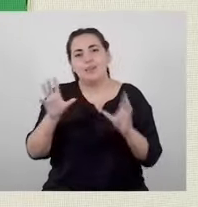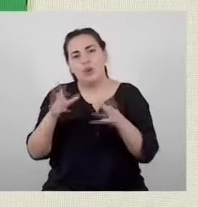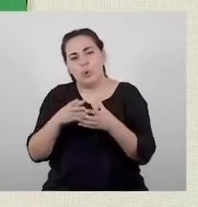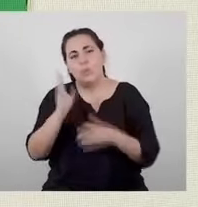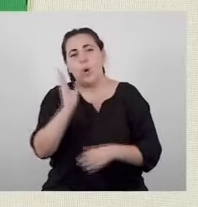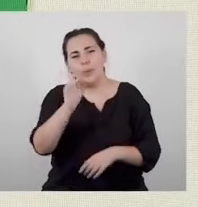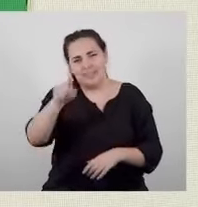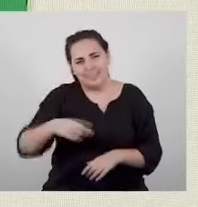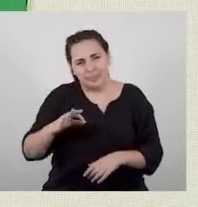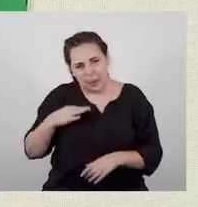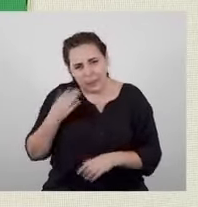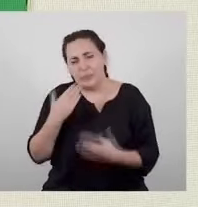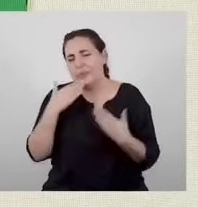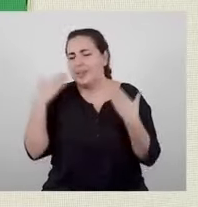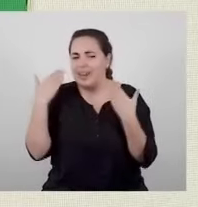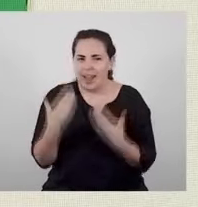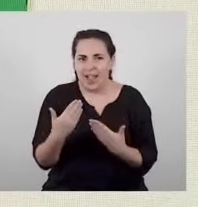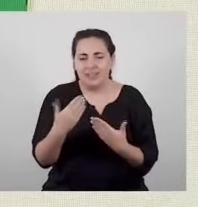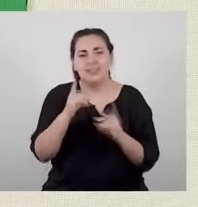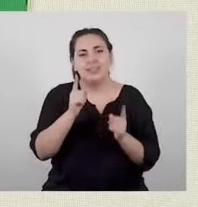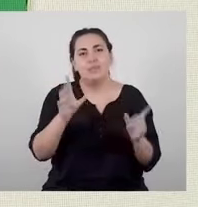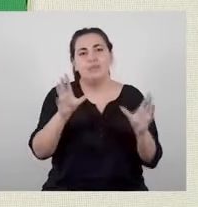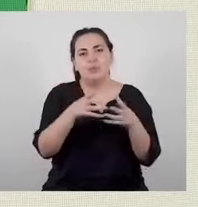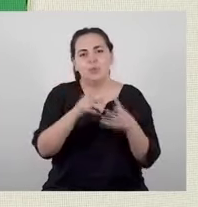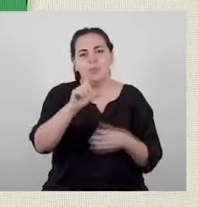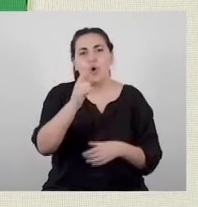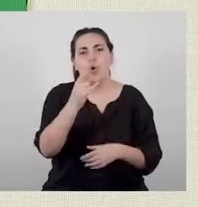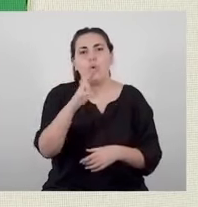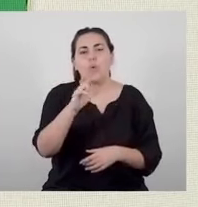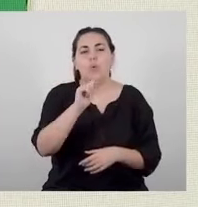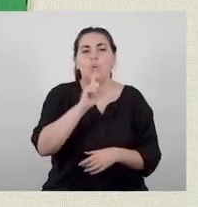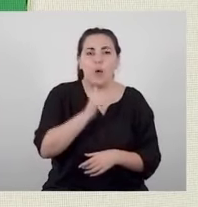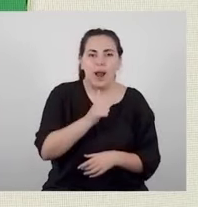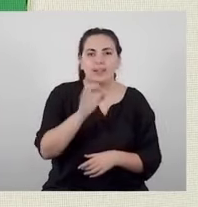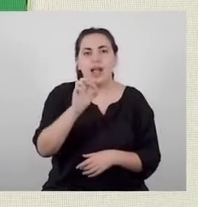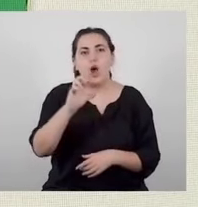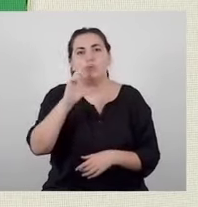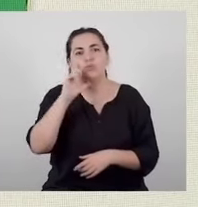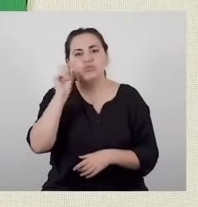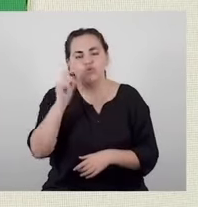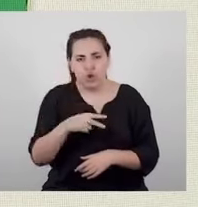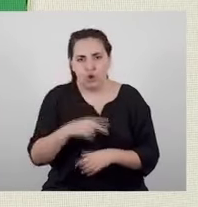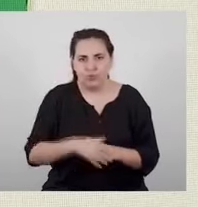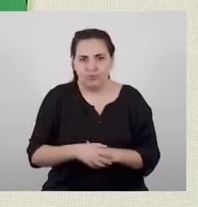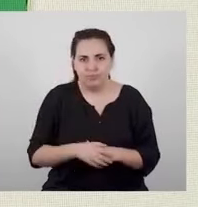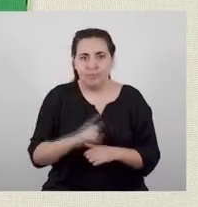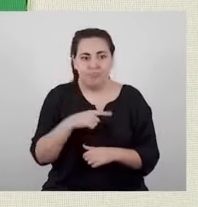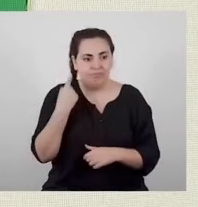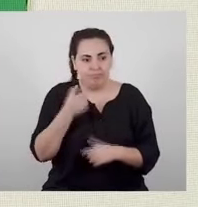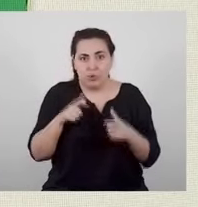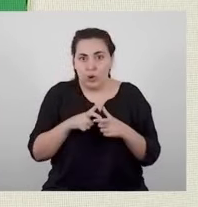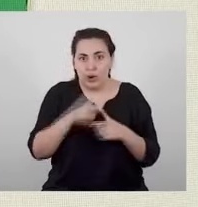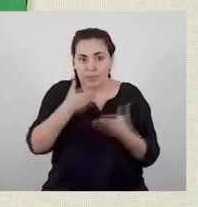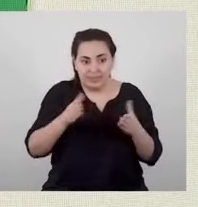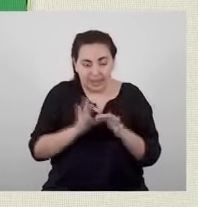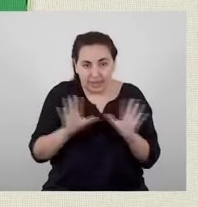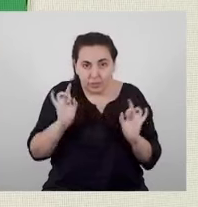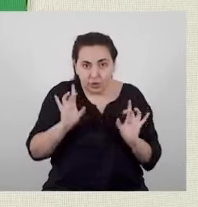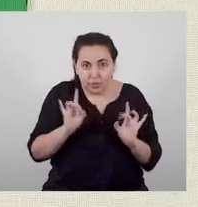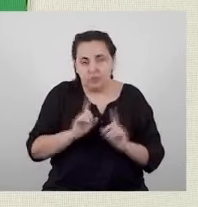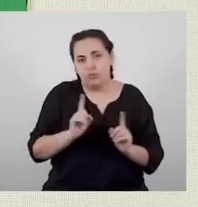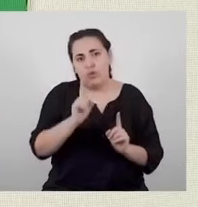gracias y a Cuarta Opción gracias pero no solamente en nombre de seres libres en nombre de todo el